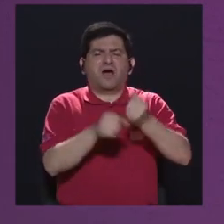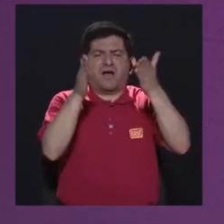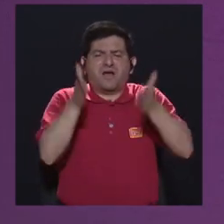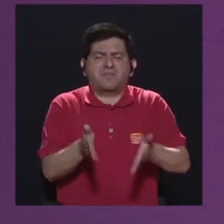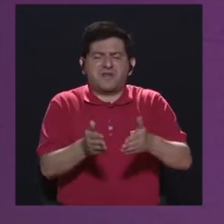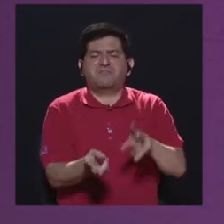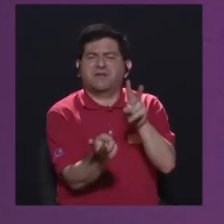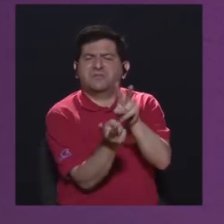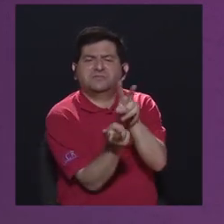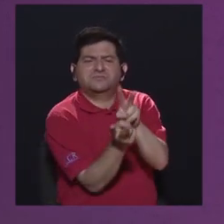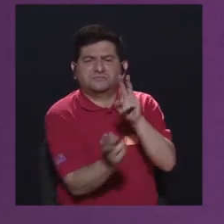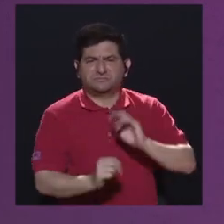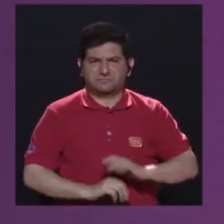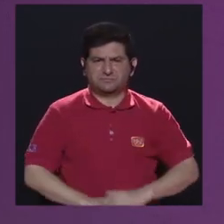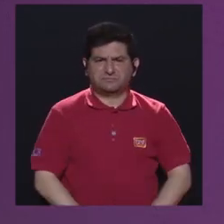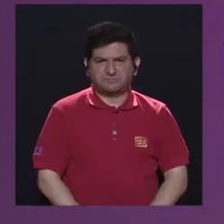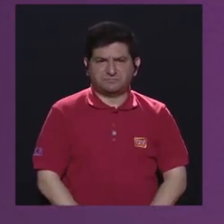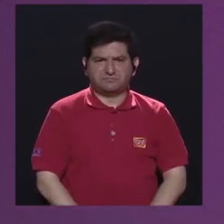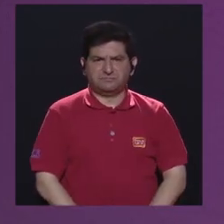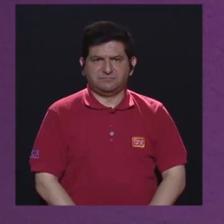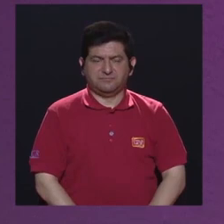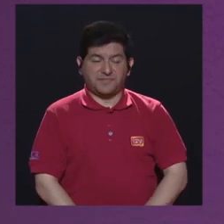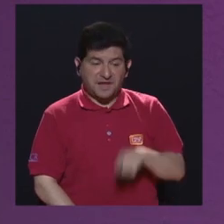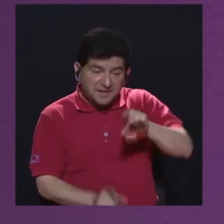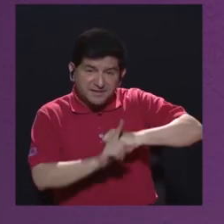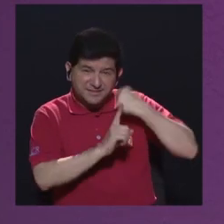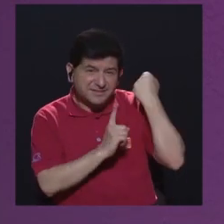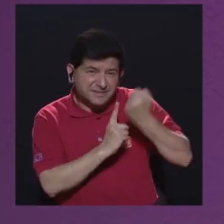sexual. Entonces, en eso